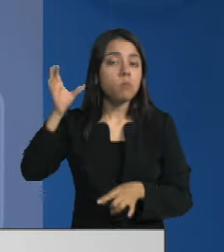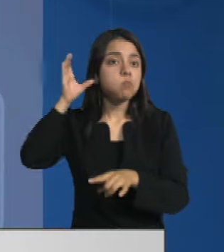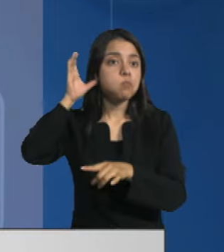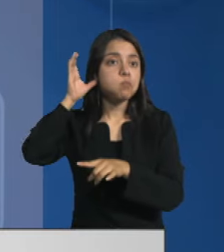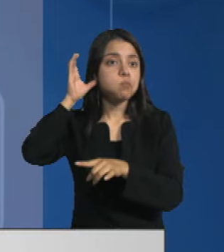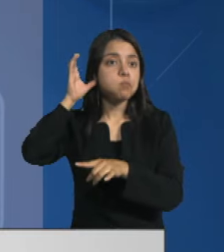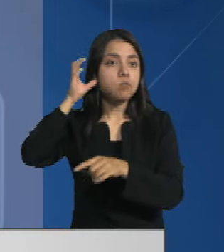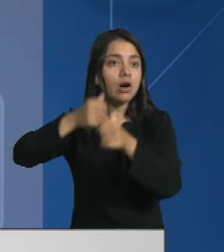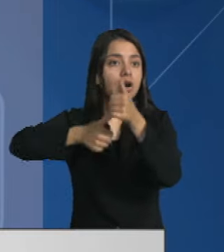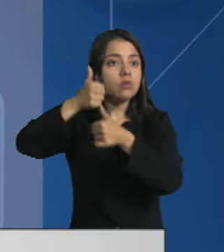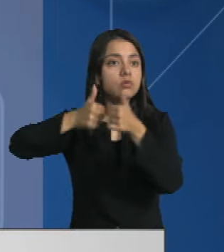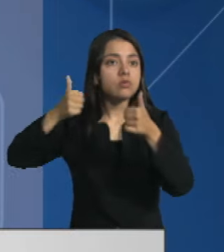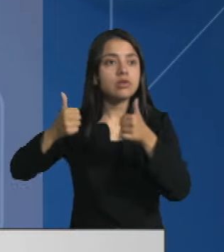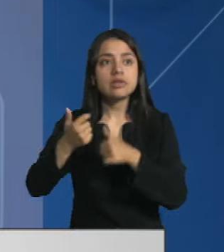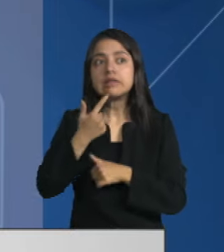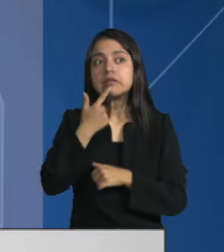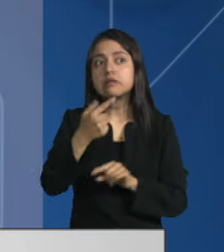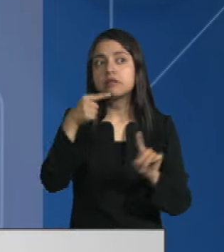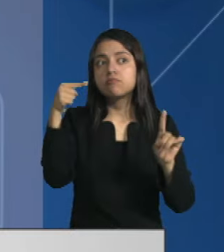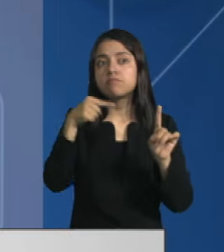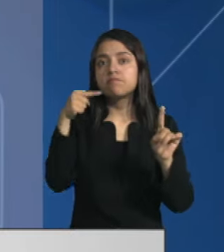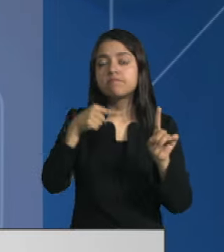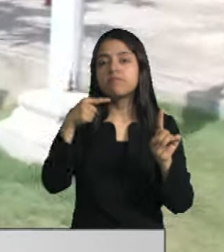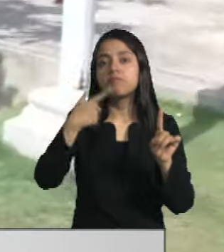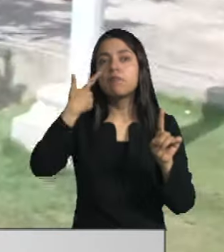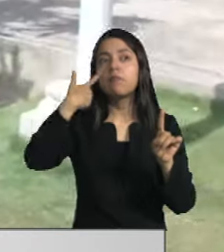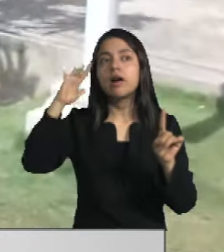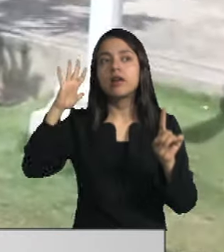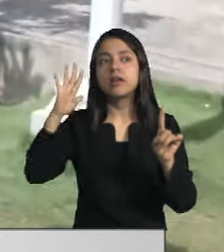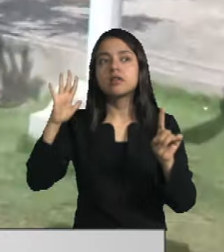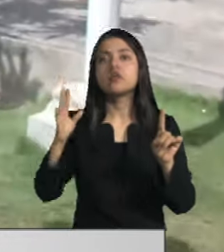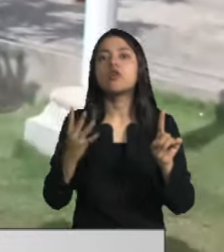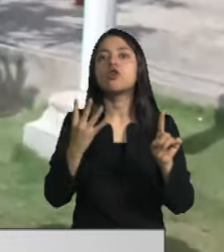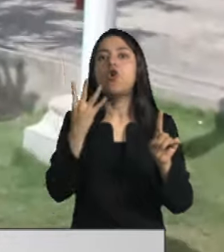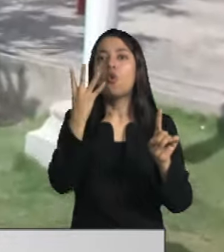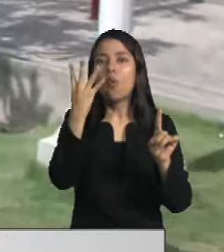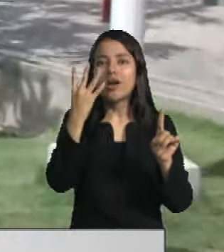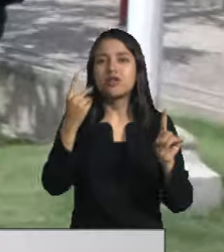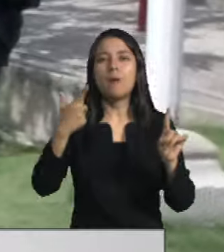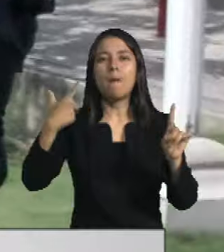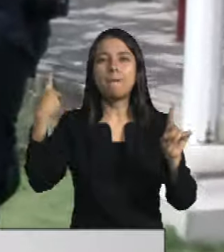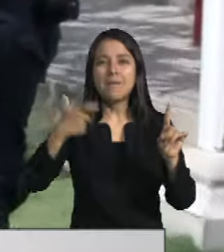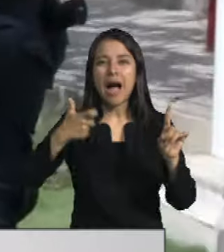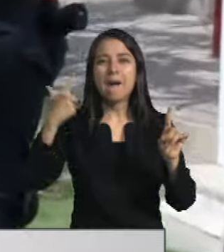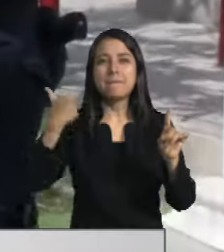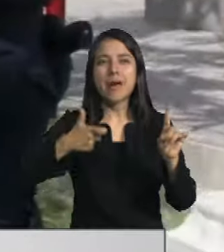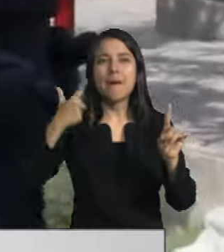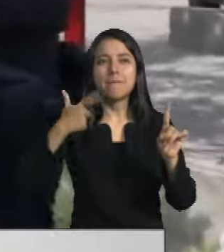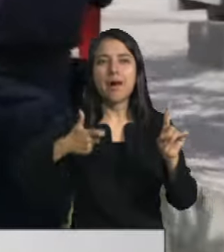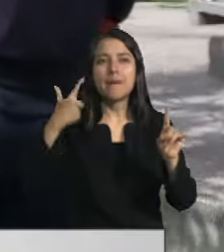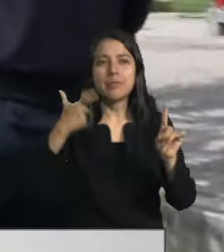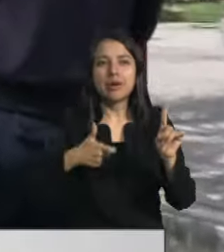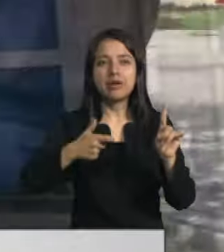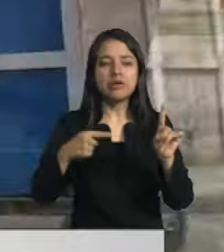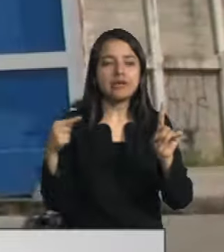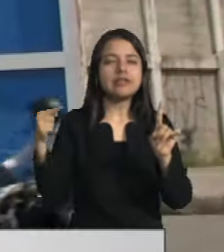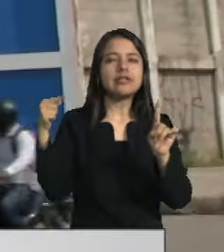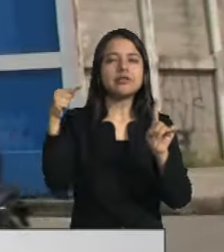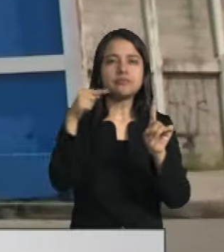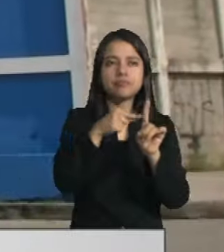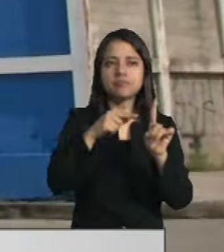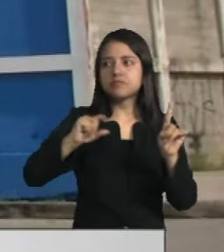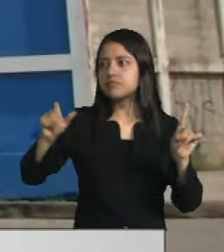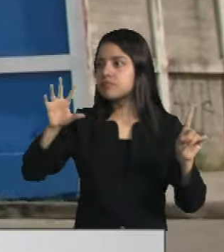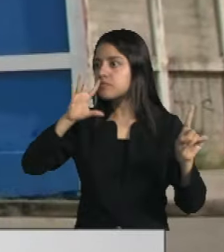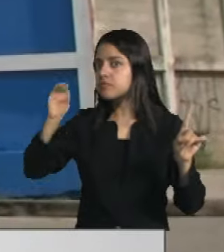las autoridades, Martínez Castro fue alcanzado por 4 impactos de arma de fuego que le propinó un hombre